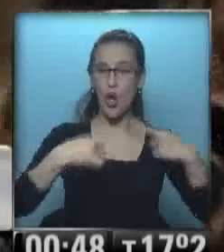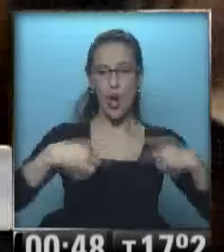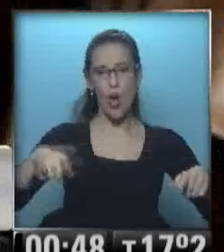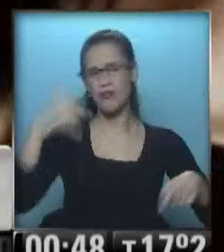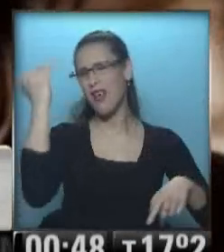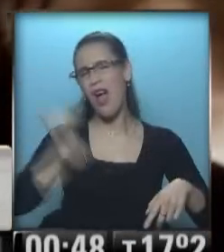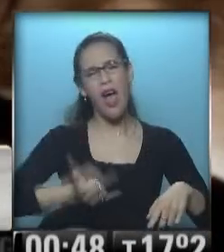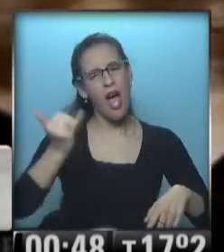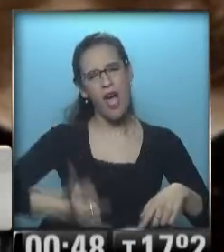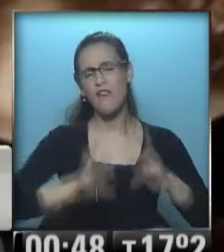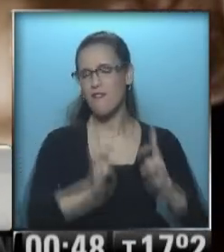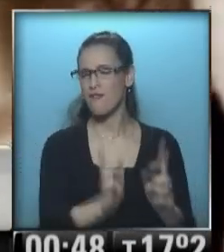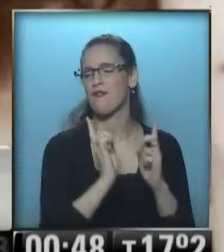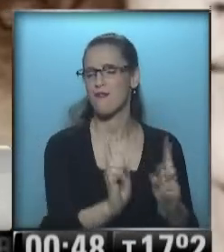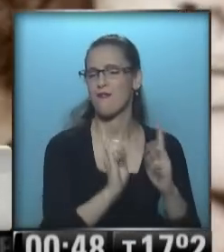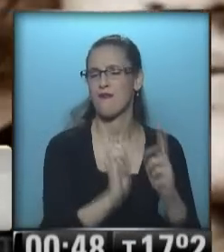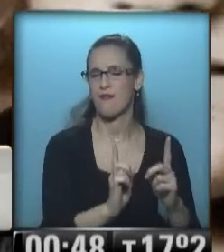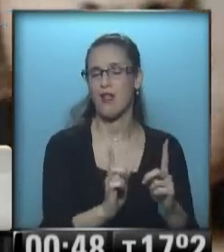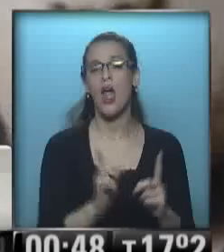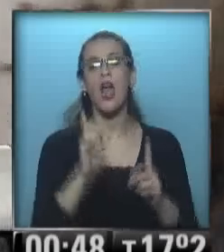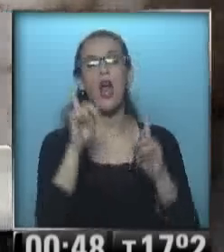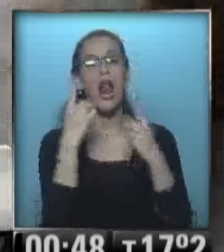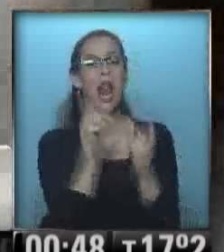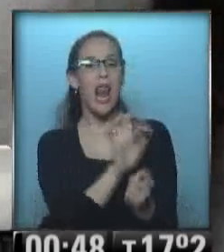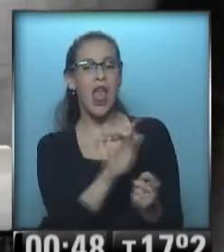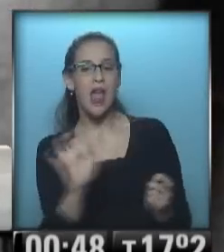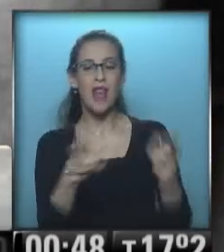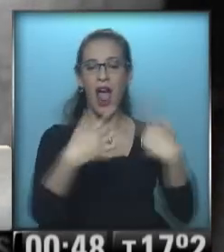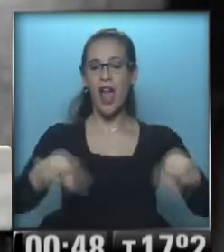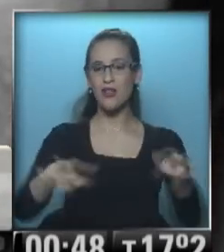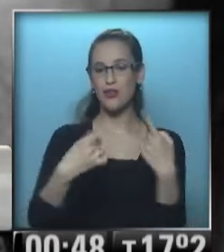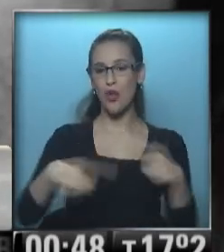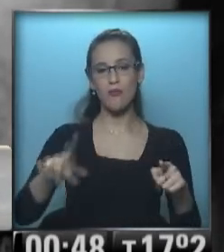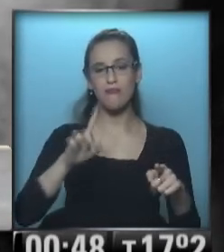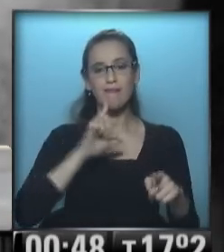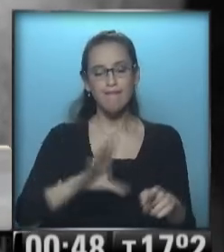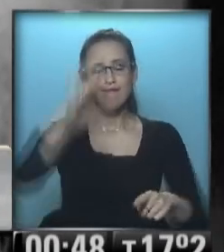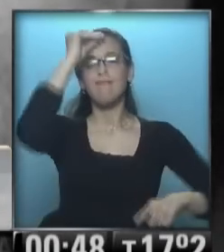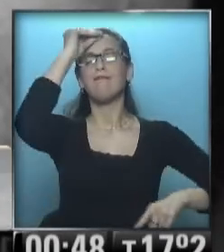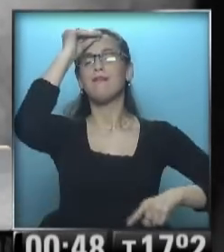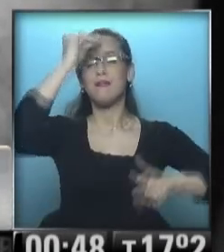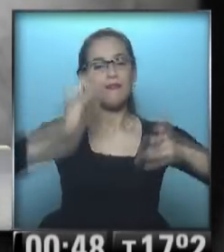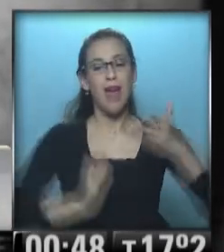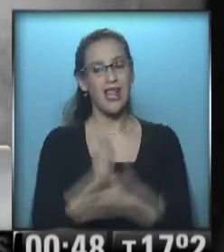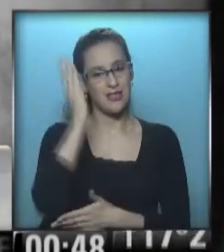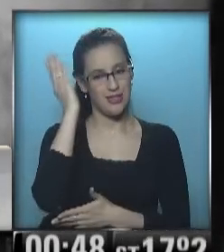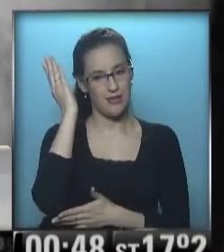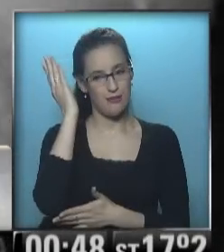vida de la gente. Algunas melodías y letras se quedaron para siempre. Igual que